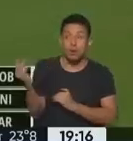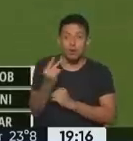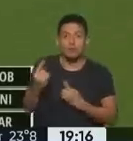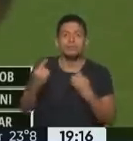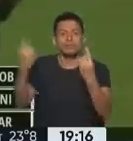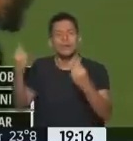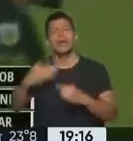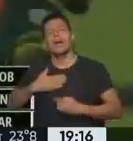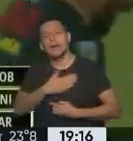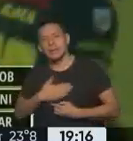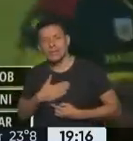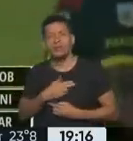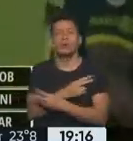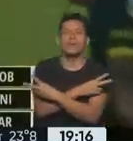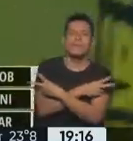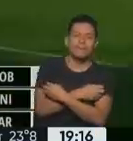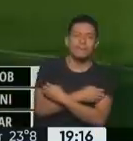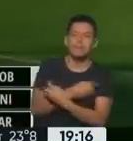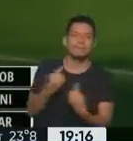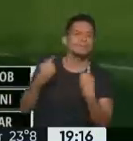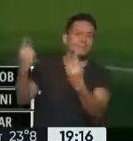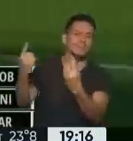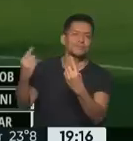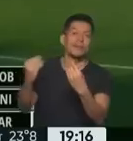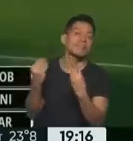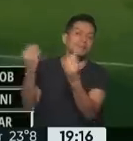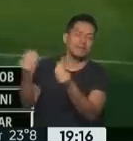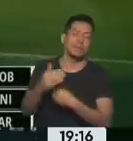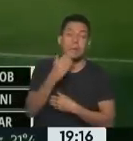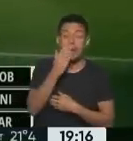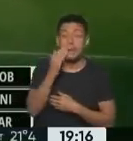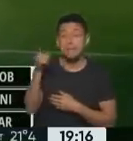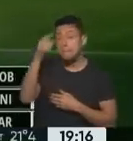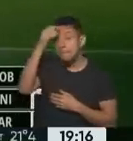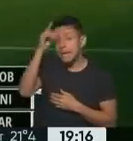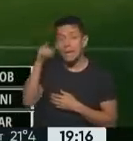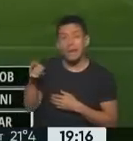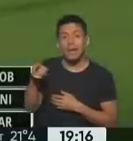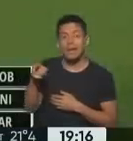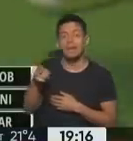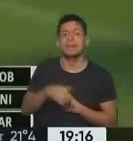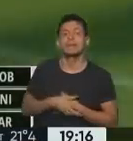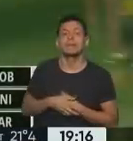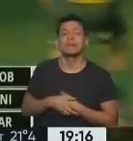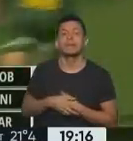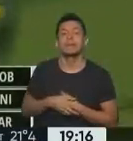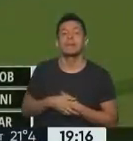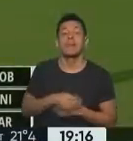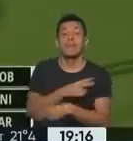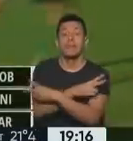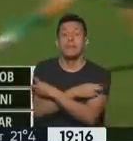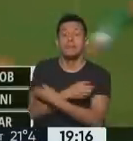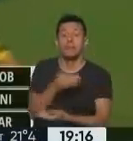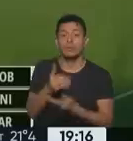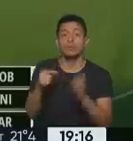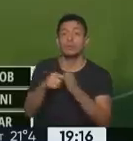tanto argentinos como Defensa, a la clasificación. Aquí el penal que le deposita a Defensa y Justicia, esa sumatoria